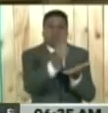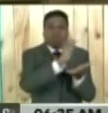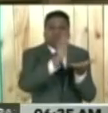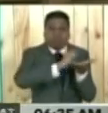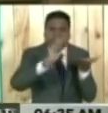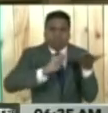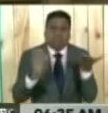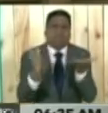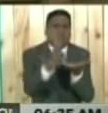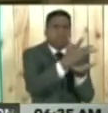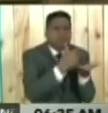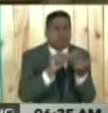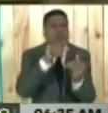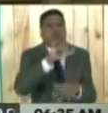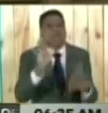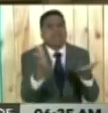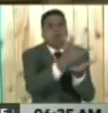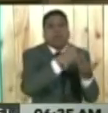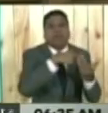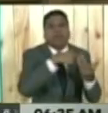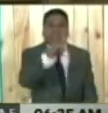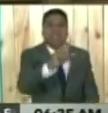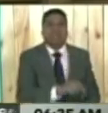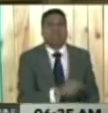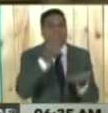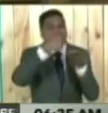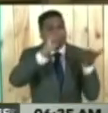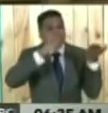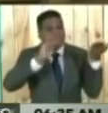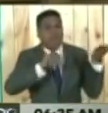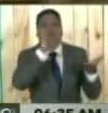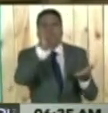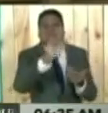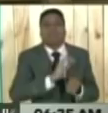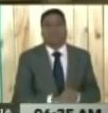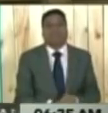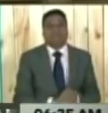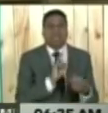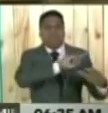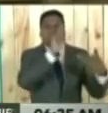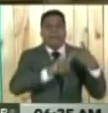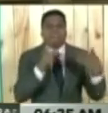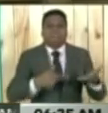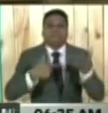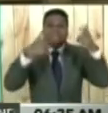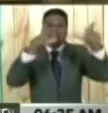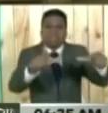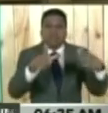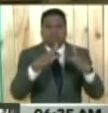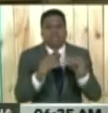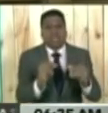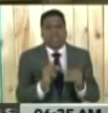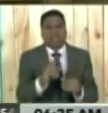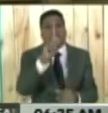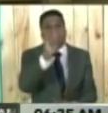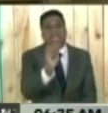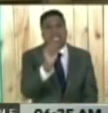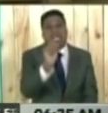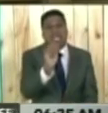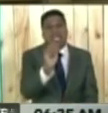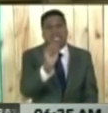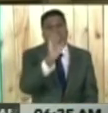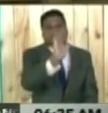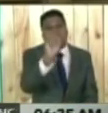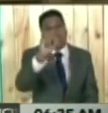La recogieron ustedes, la revisaron ustedes, la presentaron ustedes ante el Poder Electoral, y luego en el